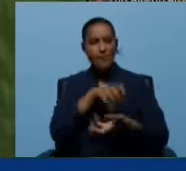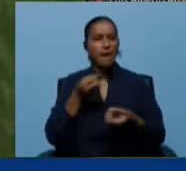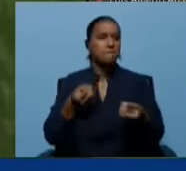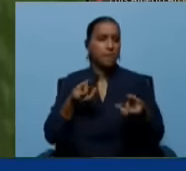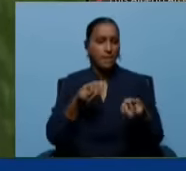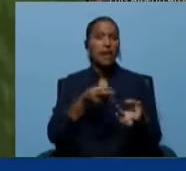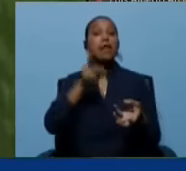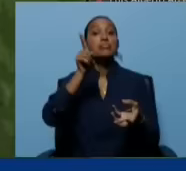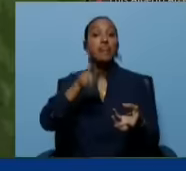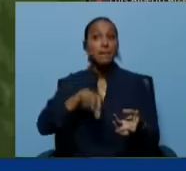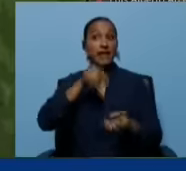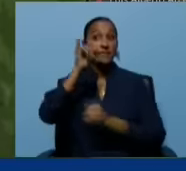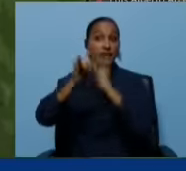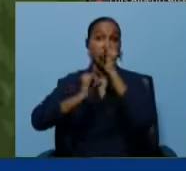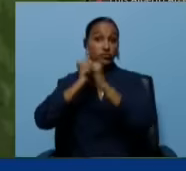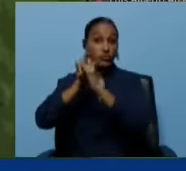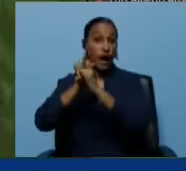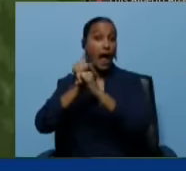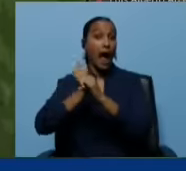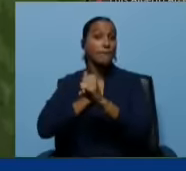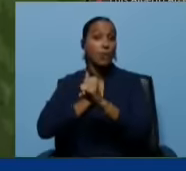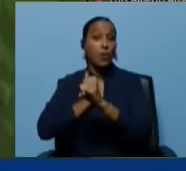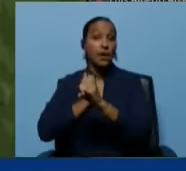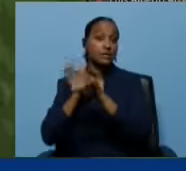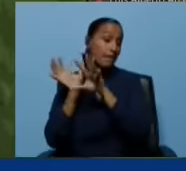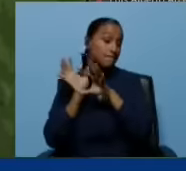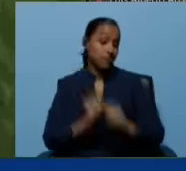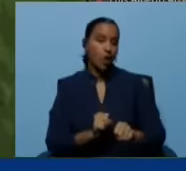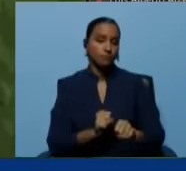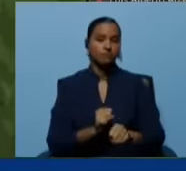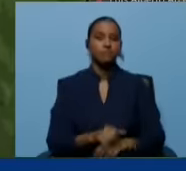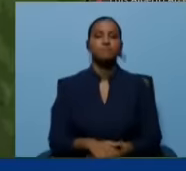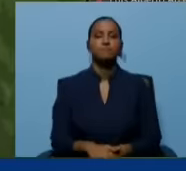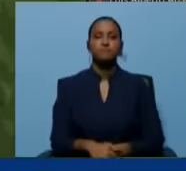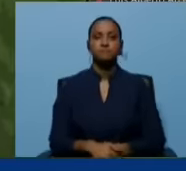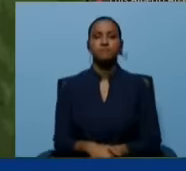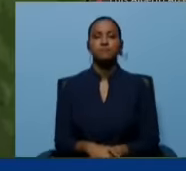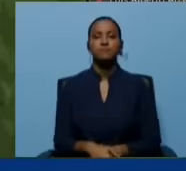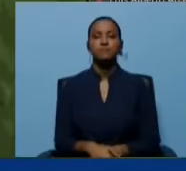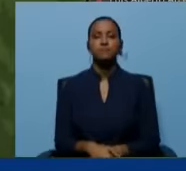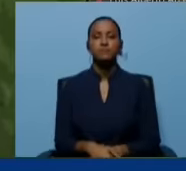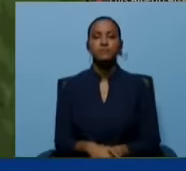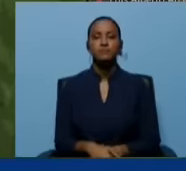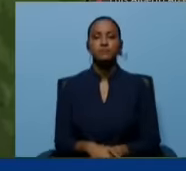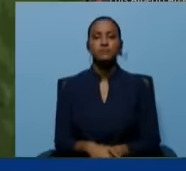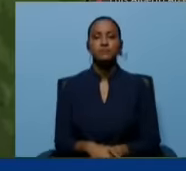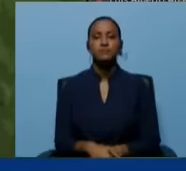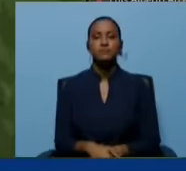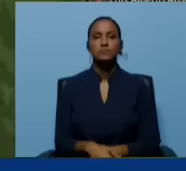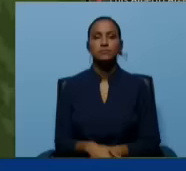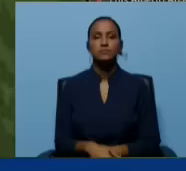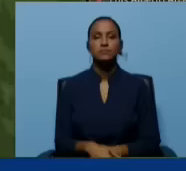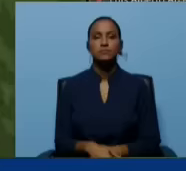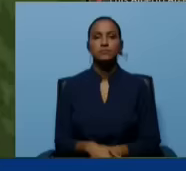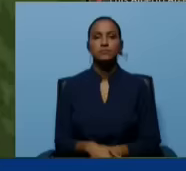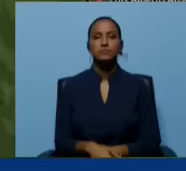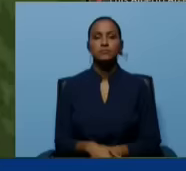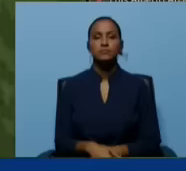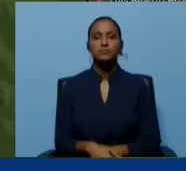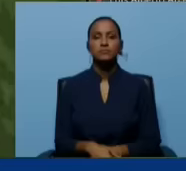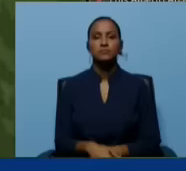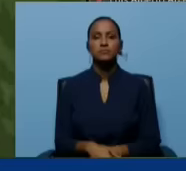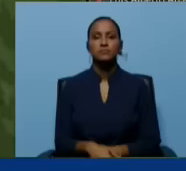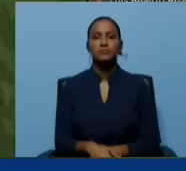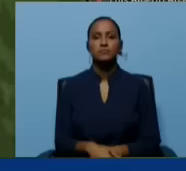Al sur la pretensión la de quienes intentan que se consideren válidos resultados armados sobre una plataforma electoral